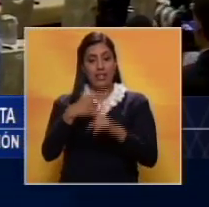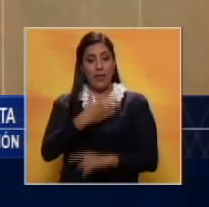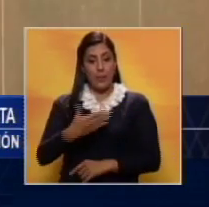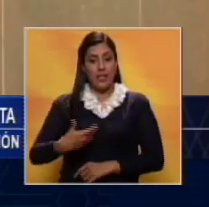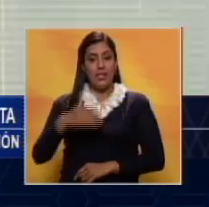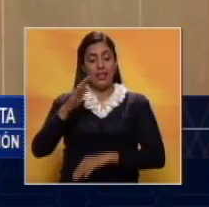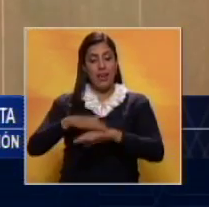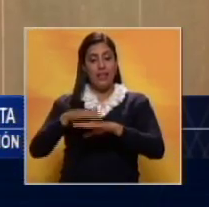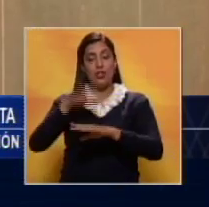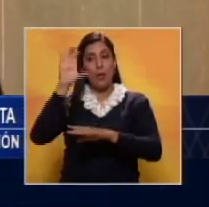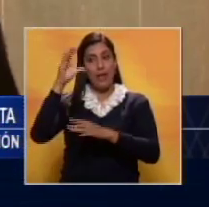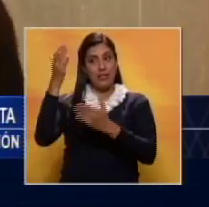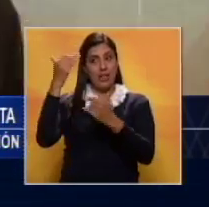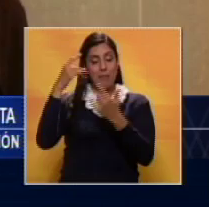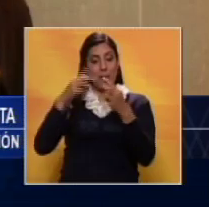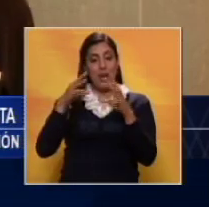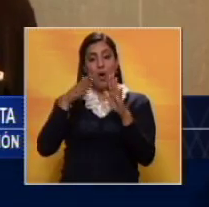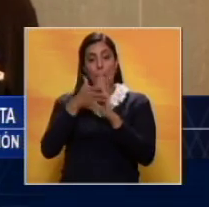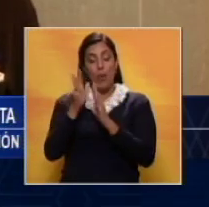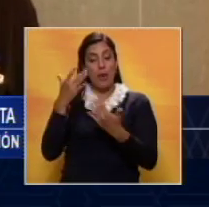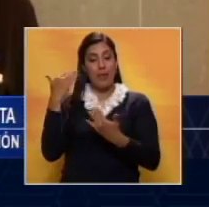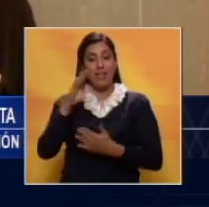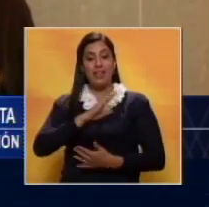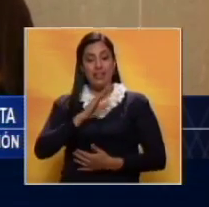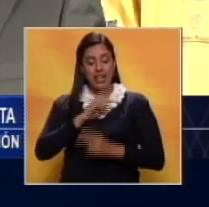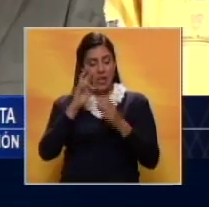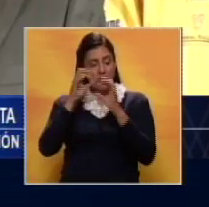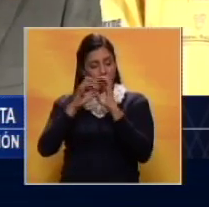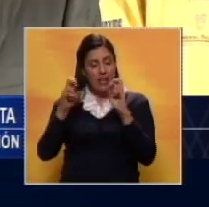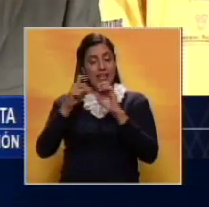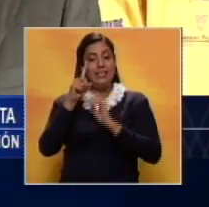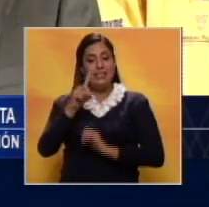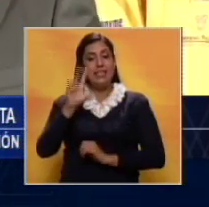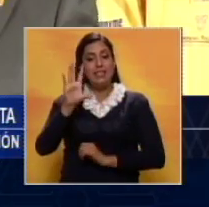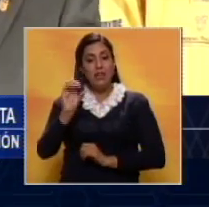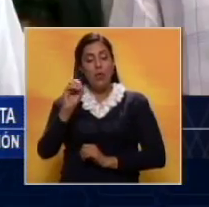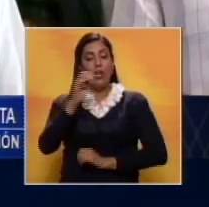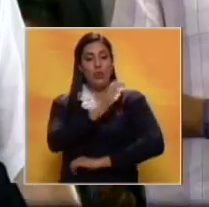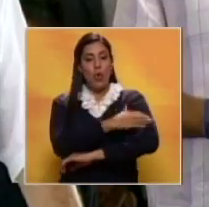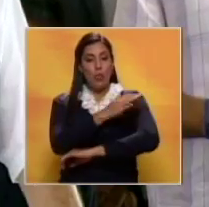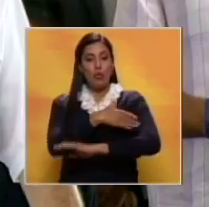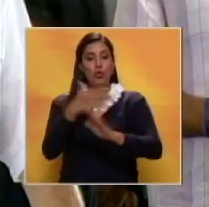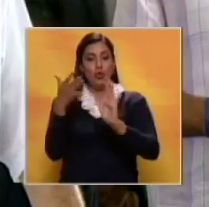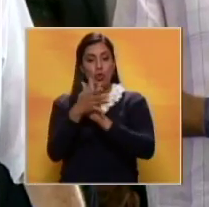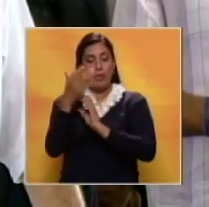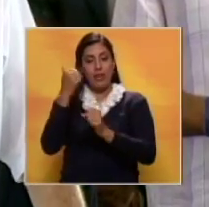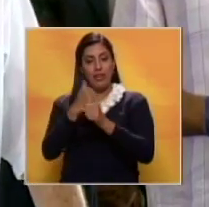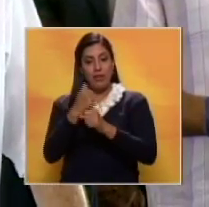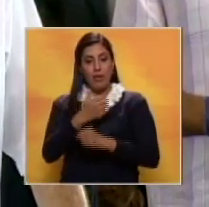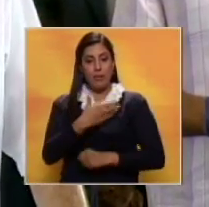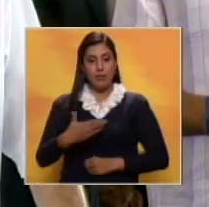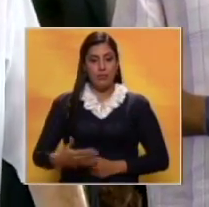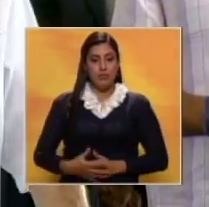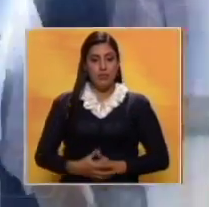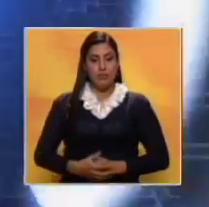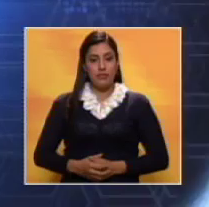es solicitado por su país luego de que presuntamente espiara a más de 150 opositores durante su mandato.